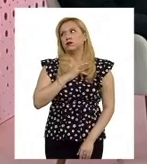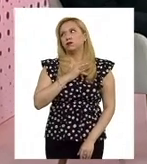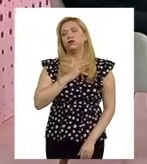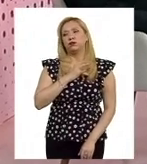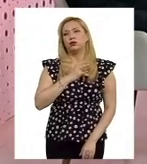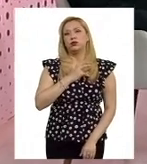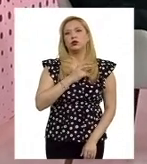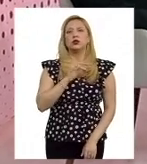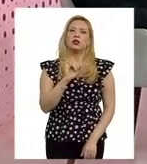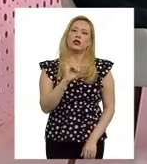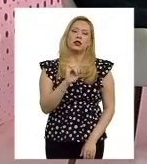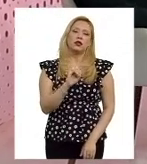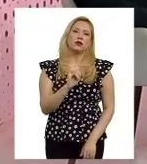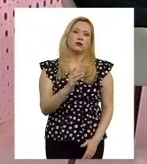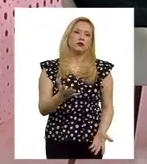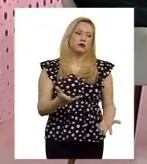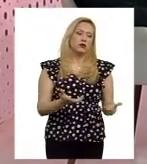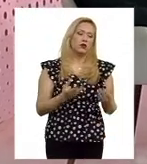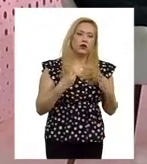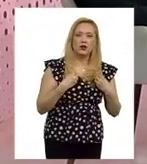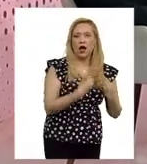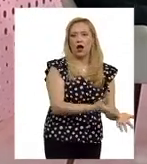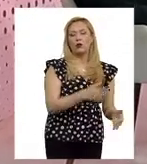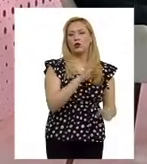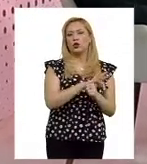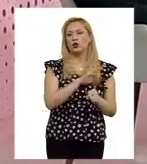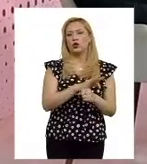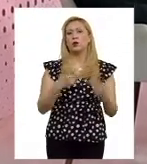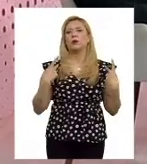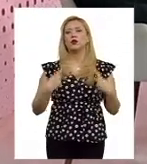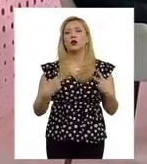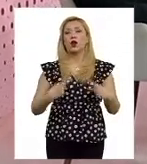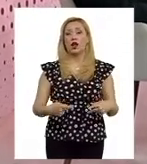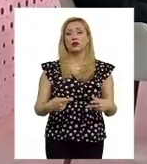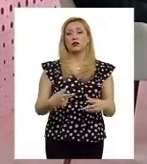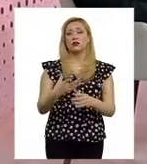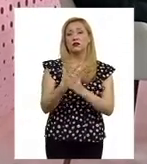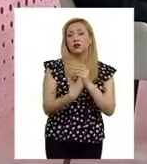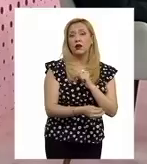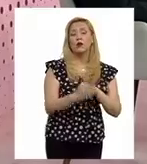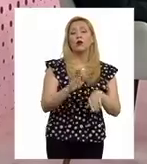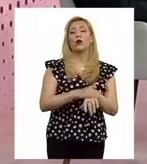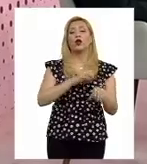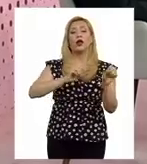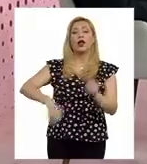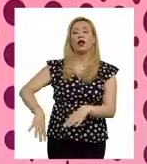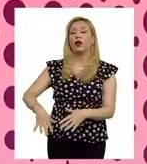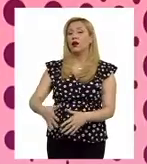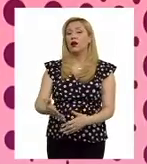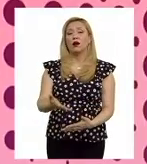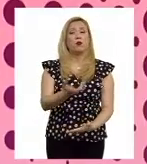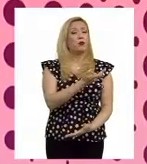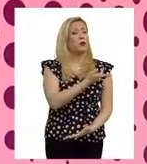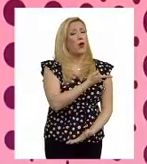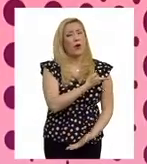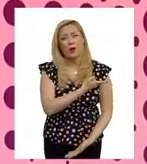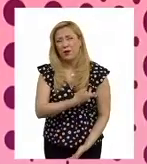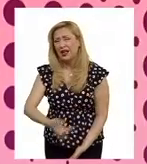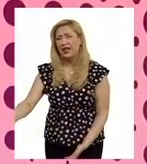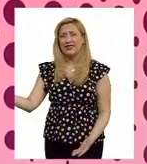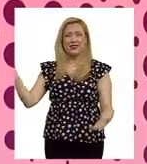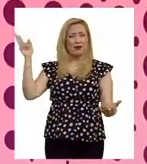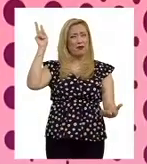una atención y una protección a gente desplazada en situaciones de extrema pobreza, porque